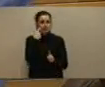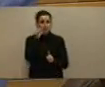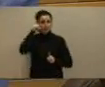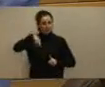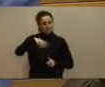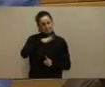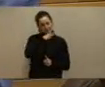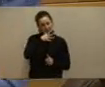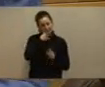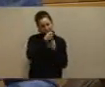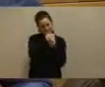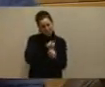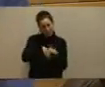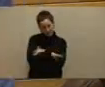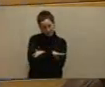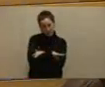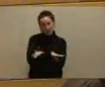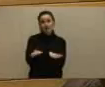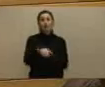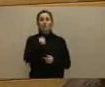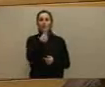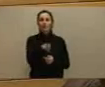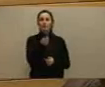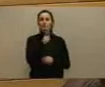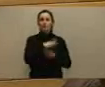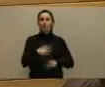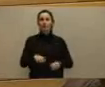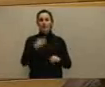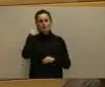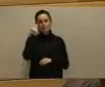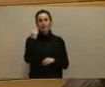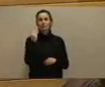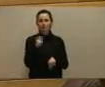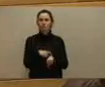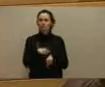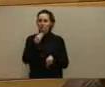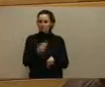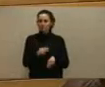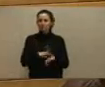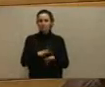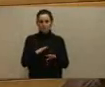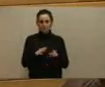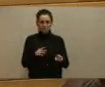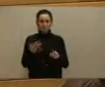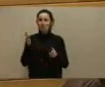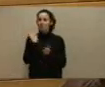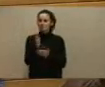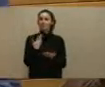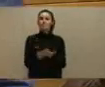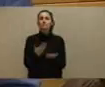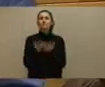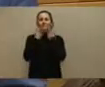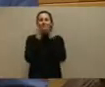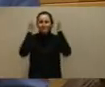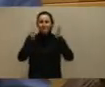algo. Yo se lo digo porque creo que esto es un buen momento, perdieron ustedes un buen momento de demostrar que realmente querían tomar